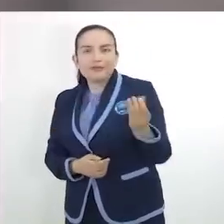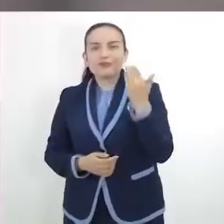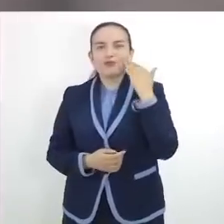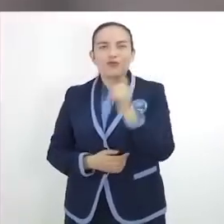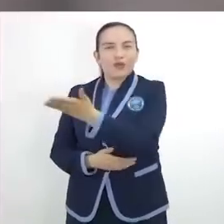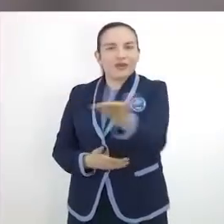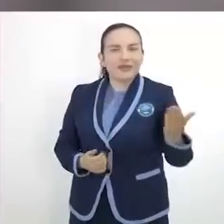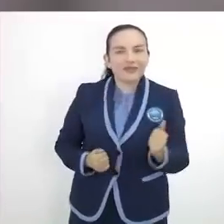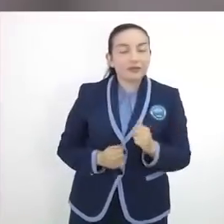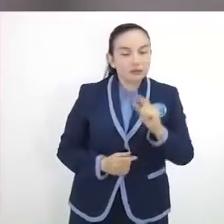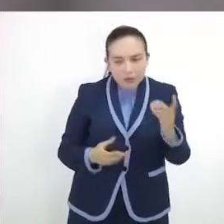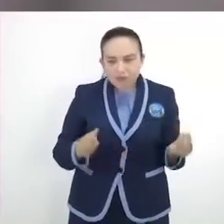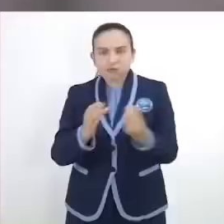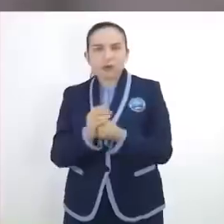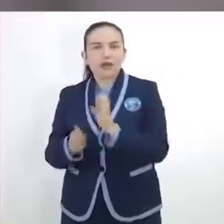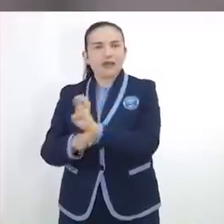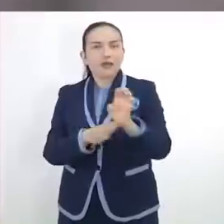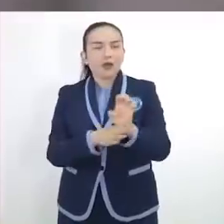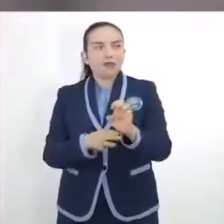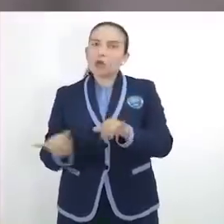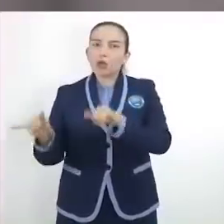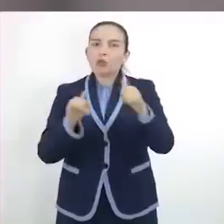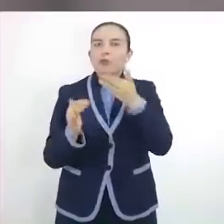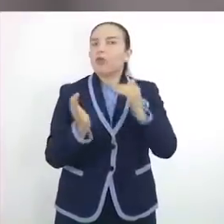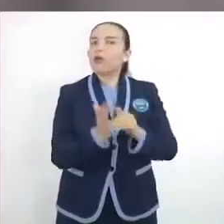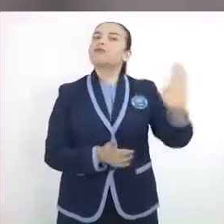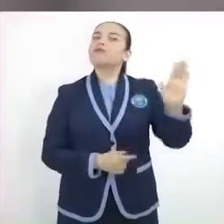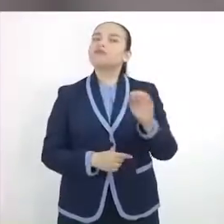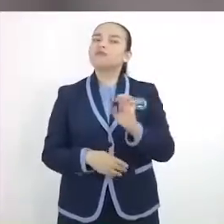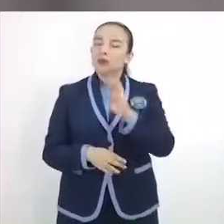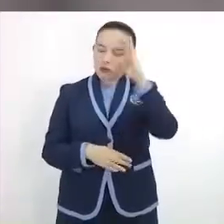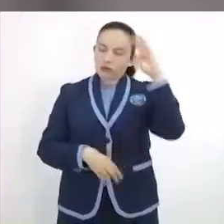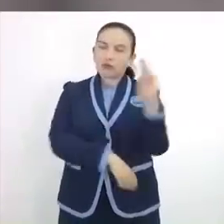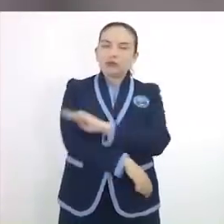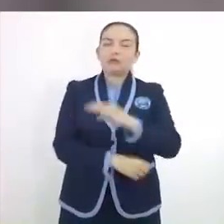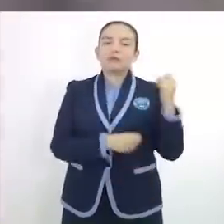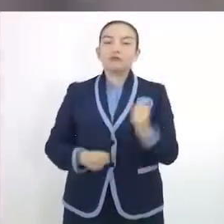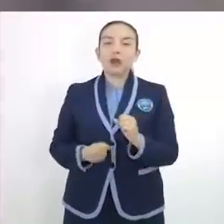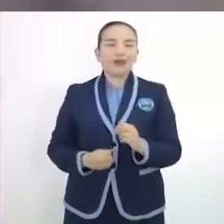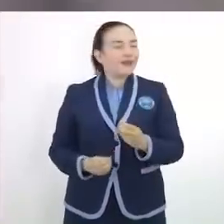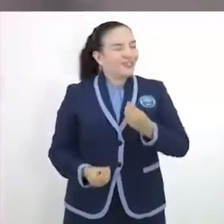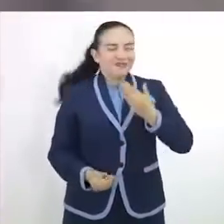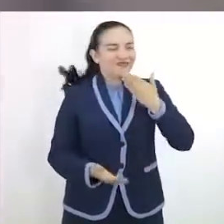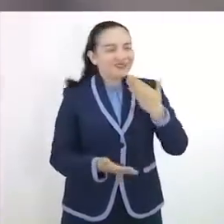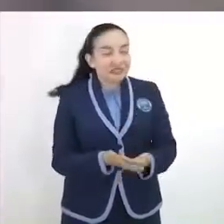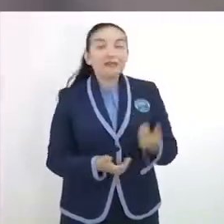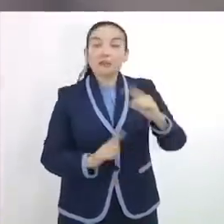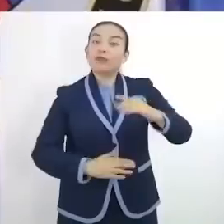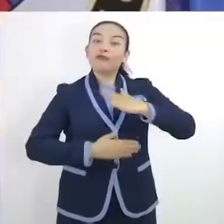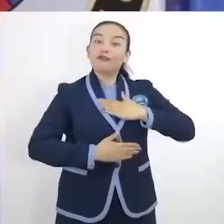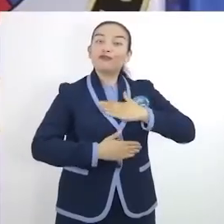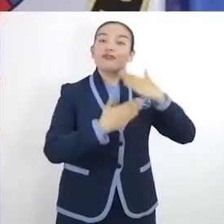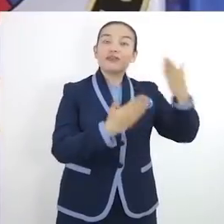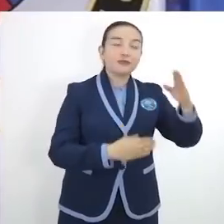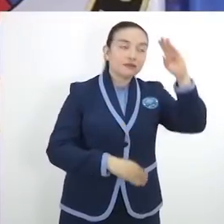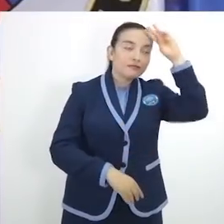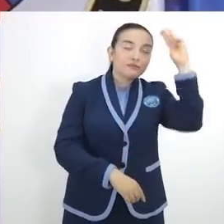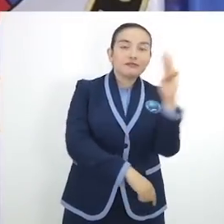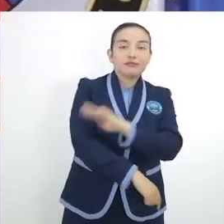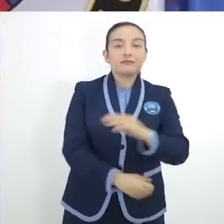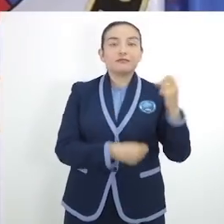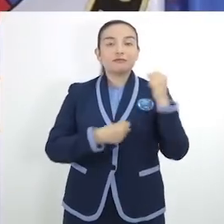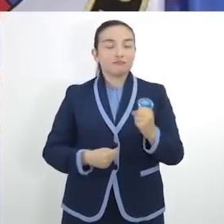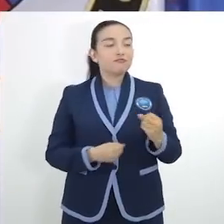de instituciones como nuestro Ejército Nacional. Muchas gracias y muchas felicitaciones también para el